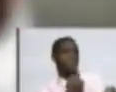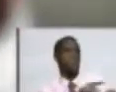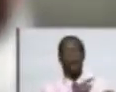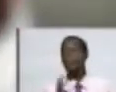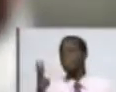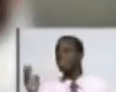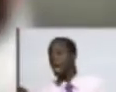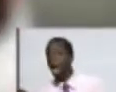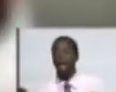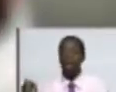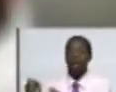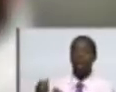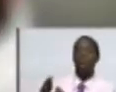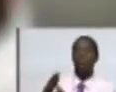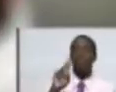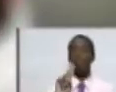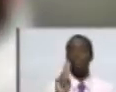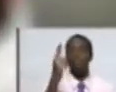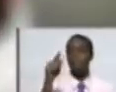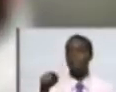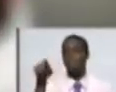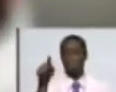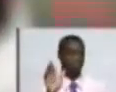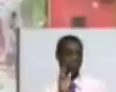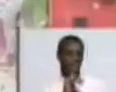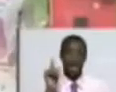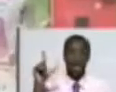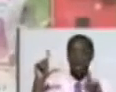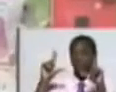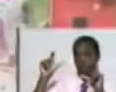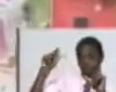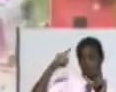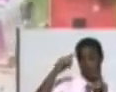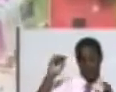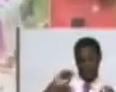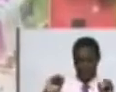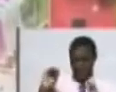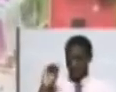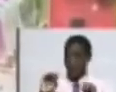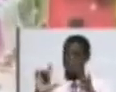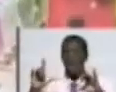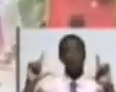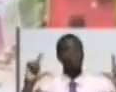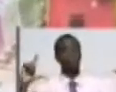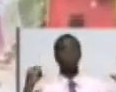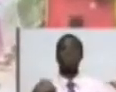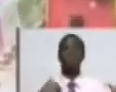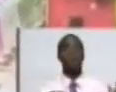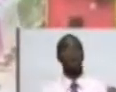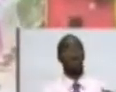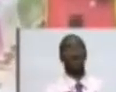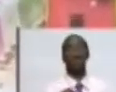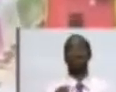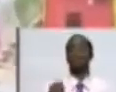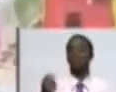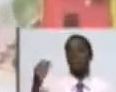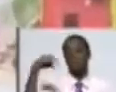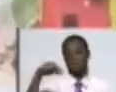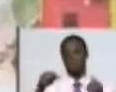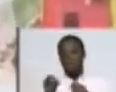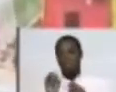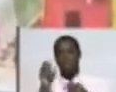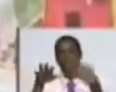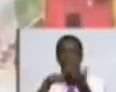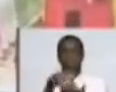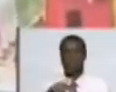ni a la Urbina. En esa foto que lo colocan allí, lo colocan como en actos terroristas. Nosotros estamos totalmente en contra de eso porque somos